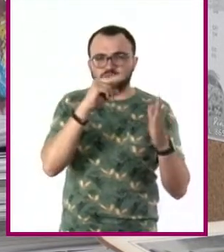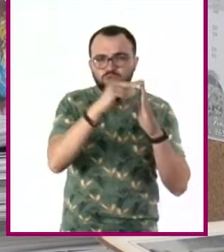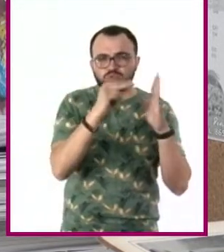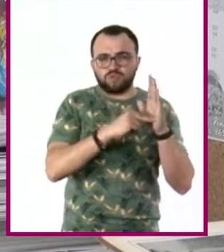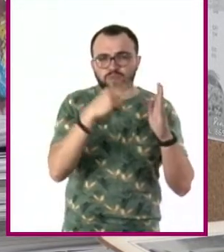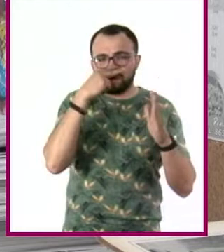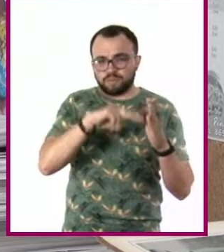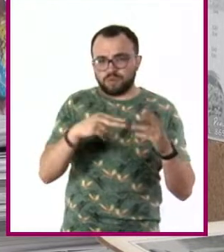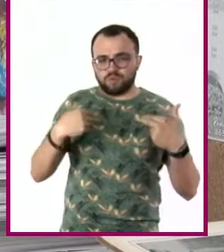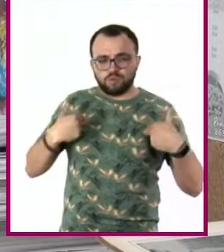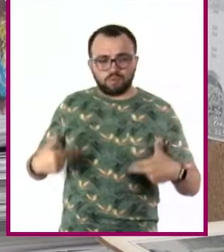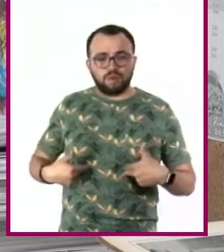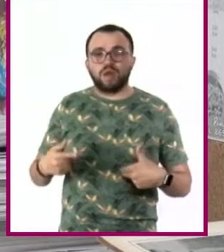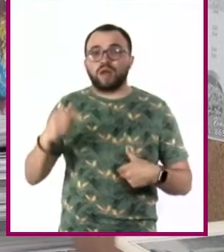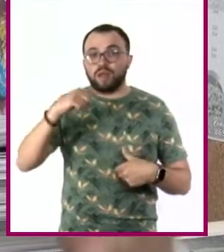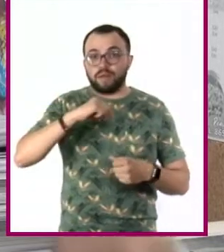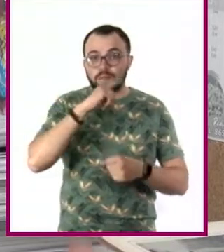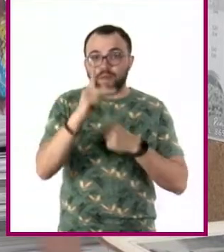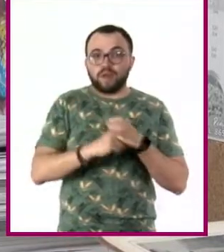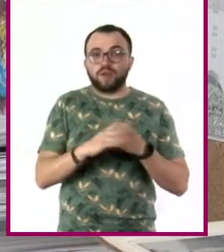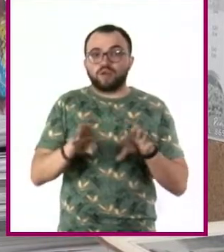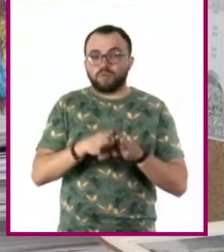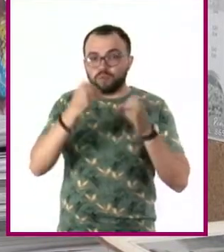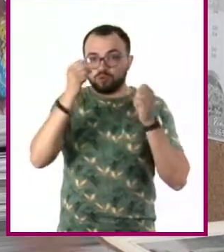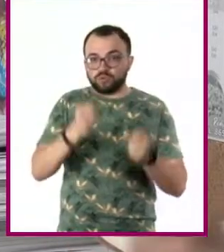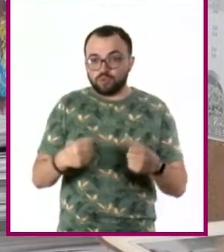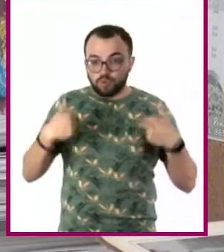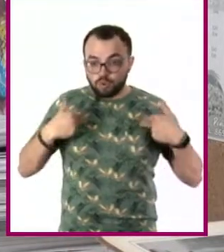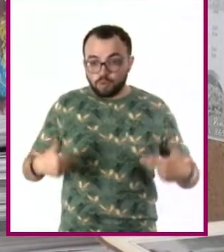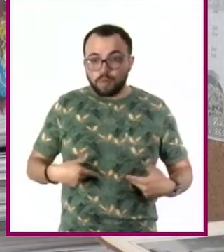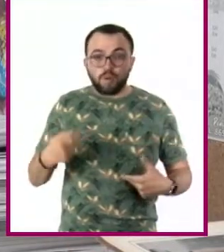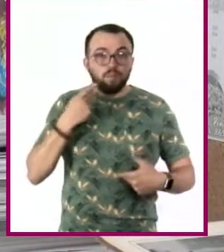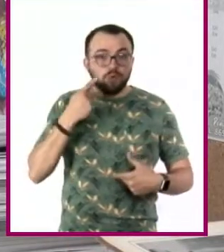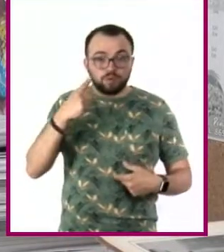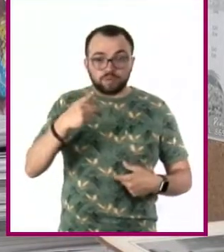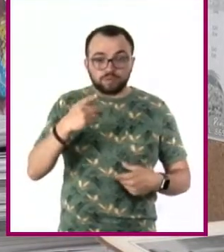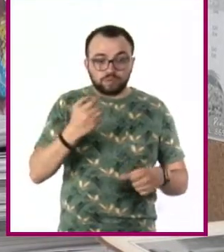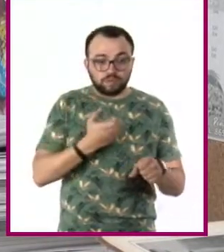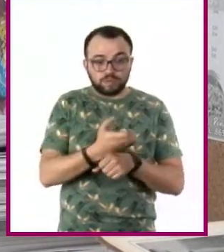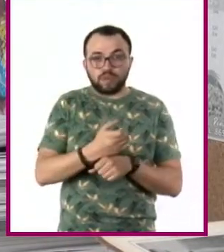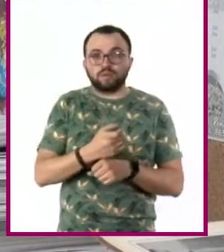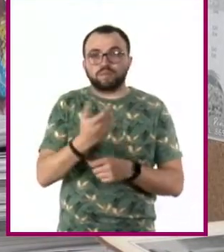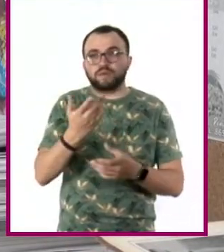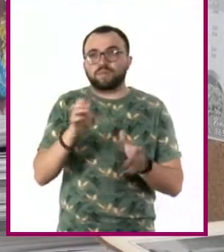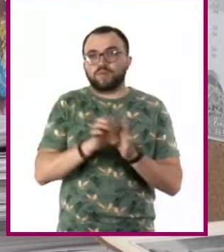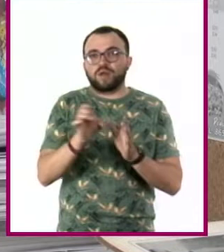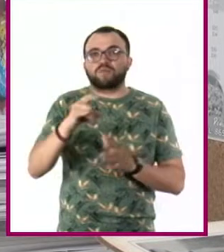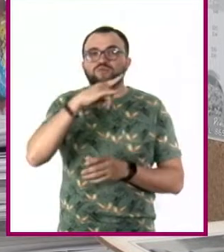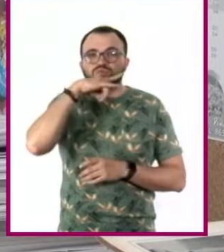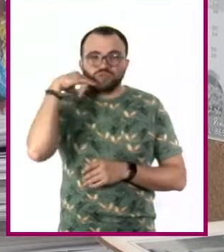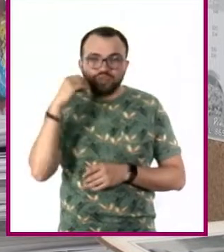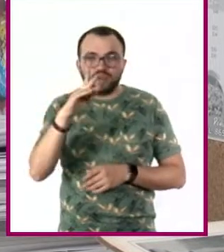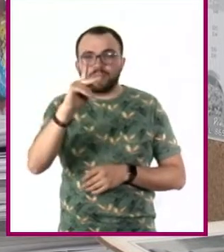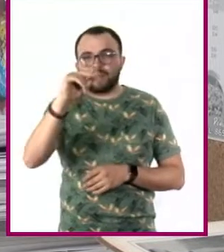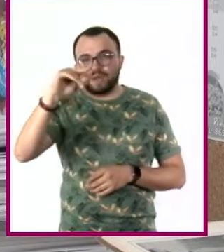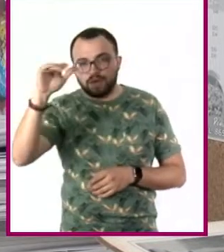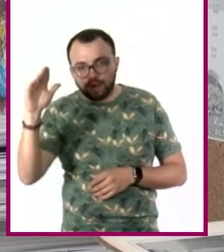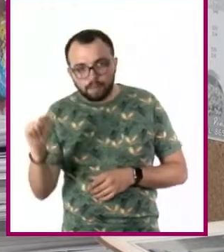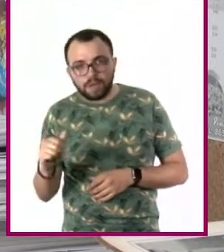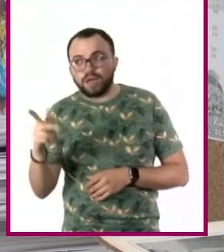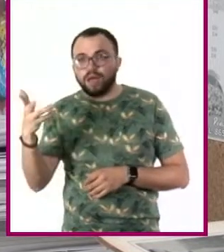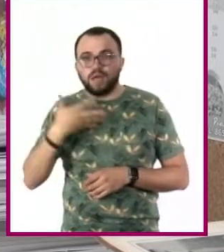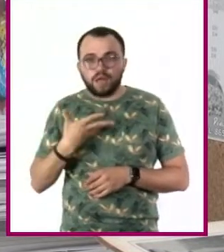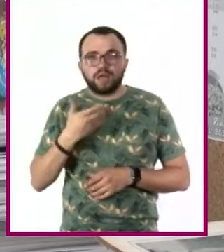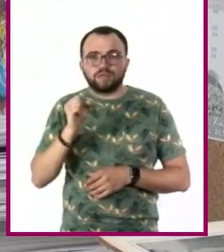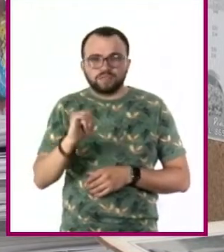nuestro país no ha adoptado la seguridad humana como una política de Estado, a diferencia de lo que se observa en países como Chile, Panamá y Costa Rica.